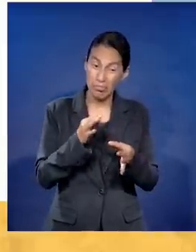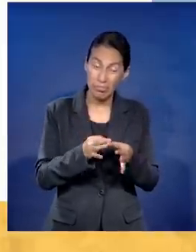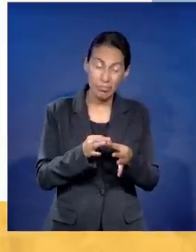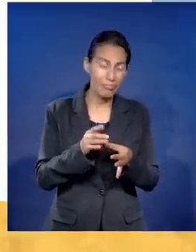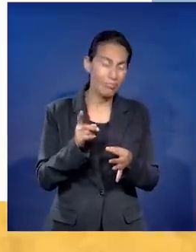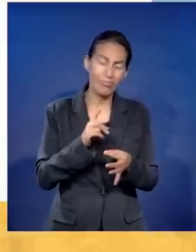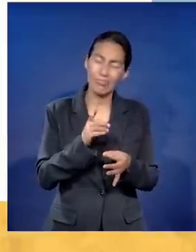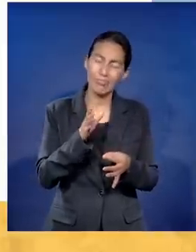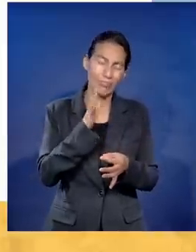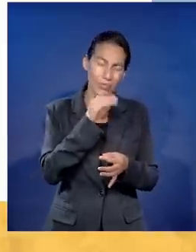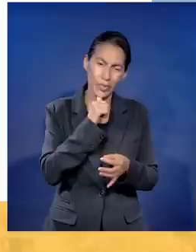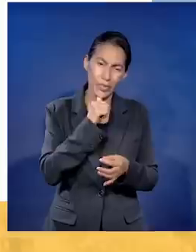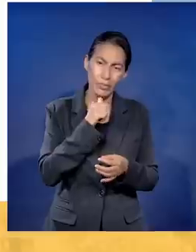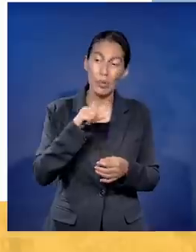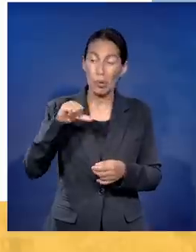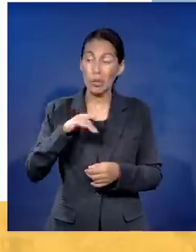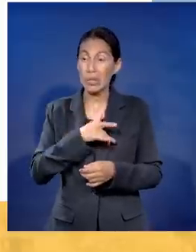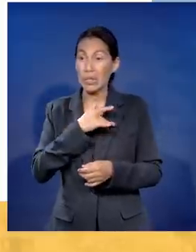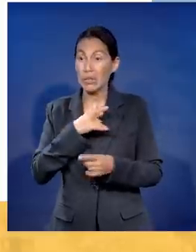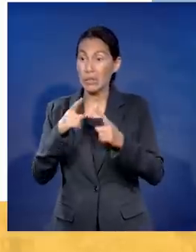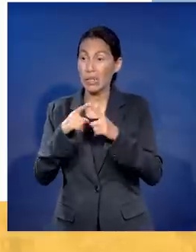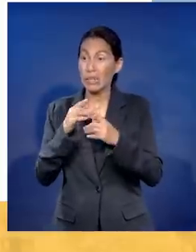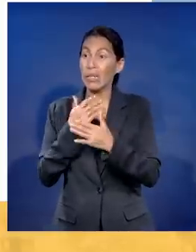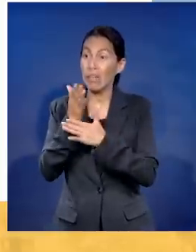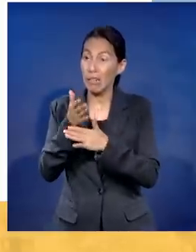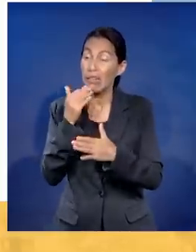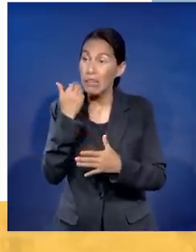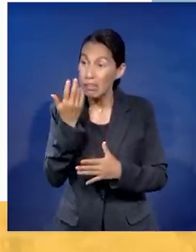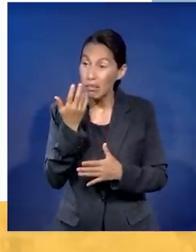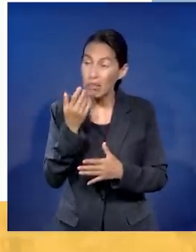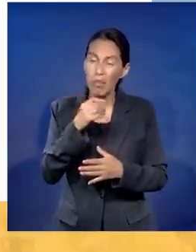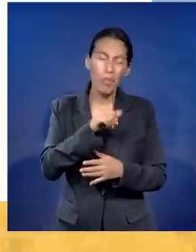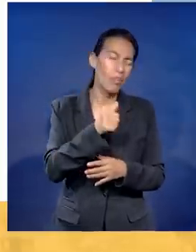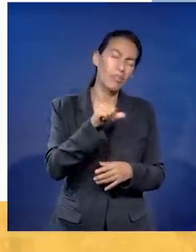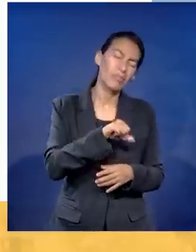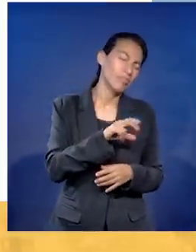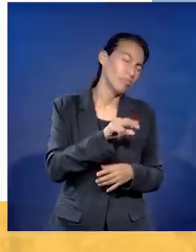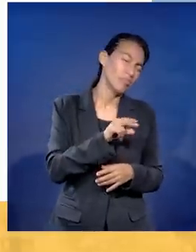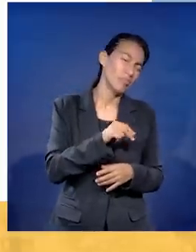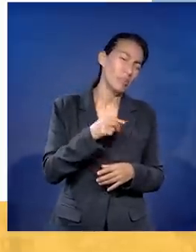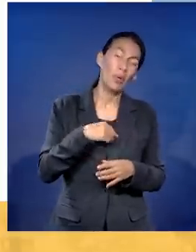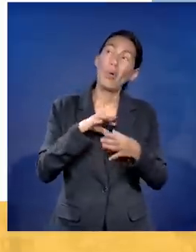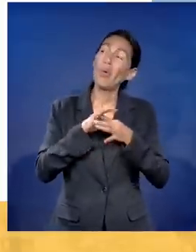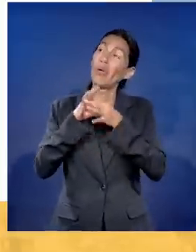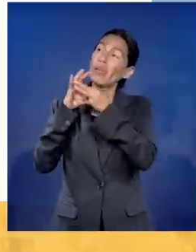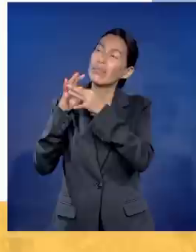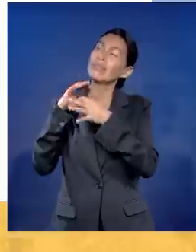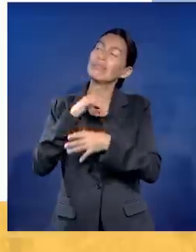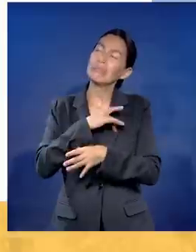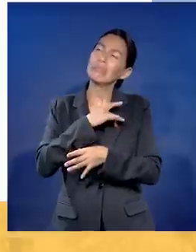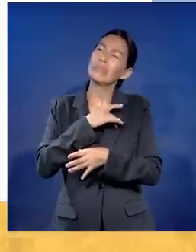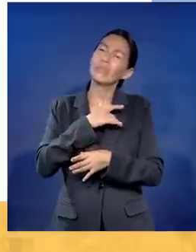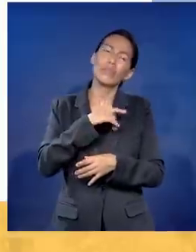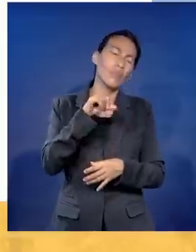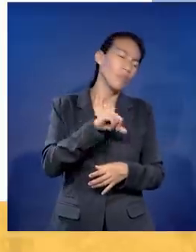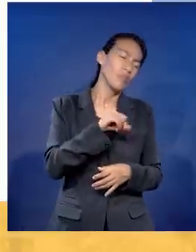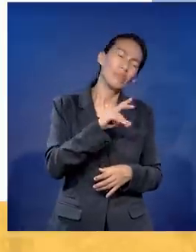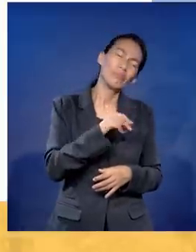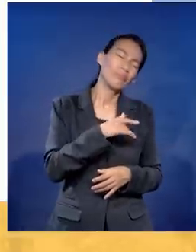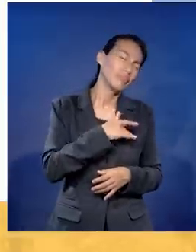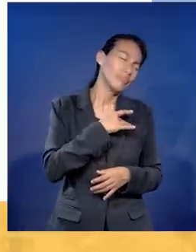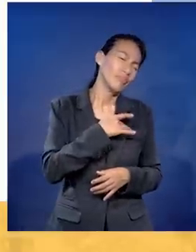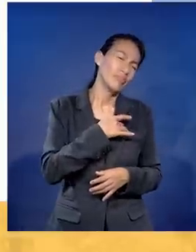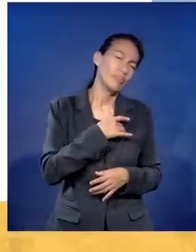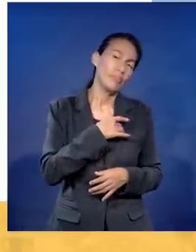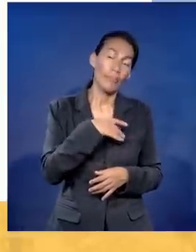sus caminos Hoy siento que quiero ir a la iglesia hoy no siento nada de eso hoy Siento que estoy con Dios hoy no siento que esté conmigo